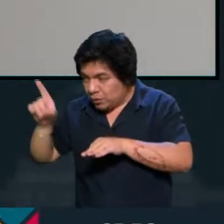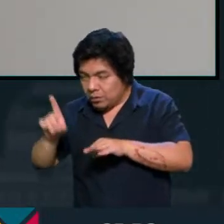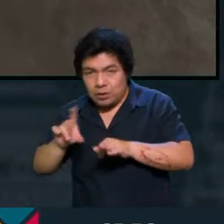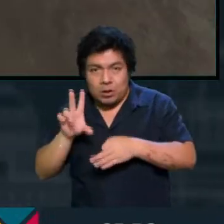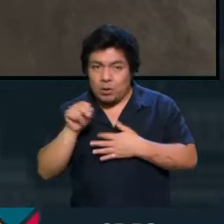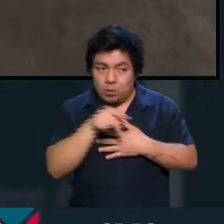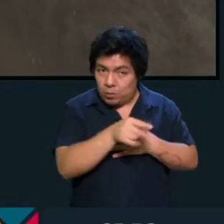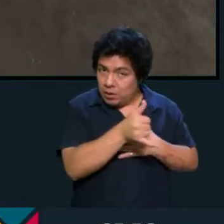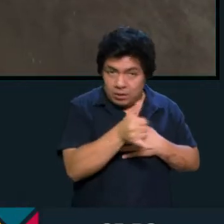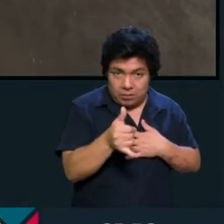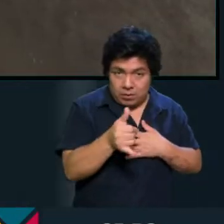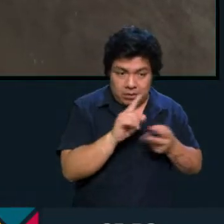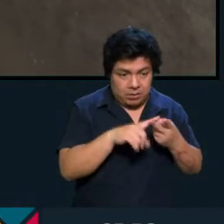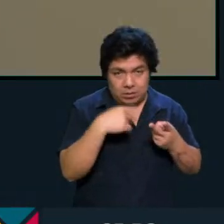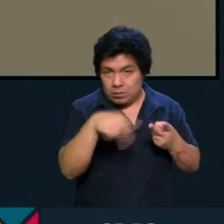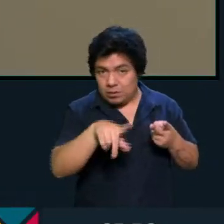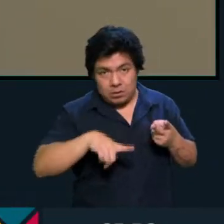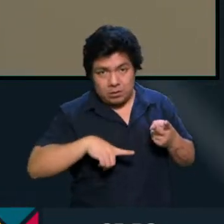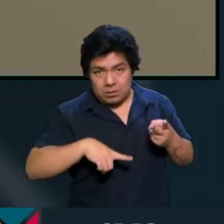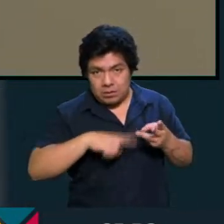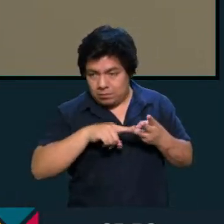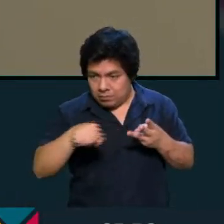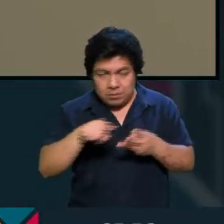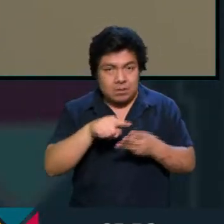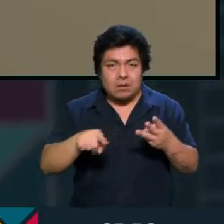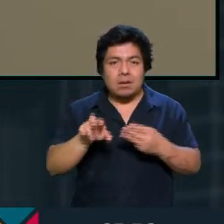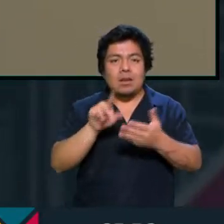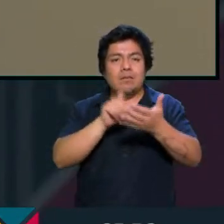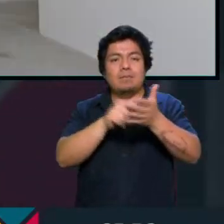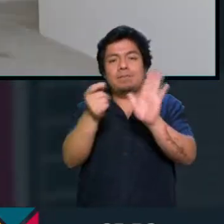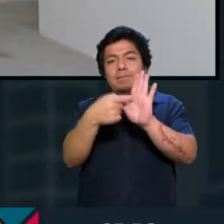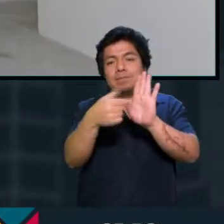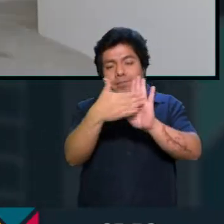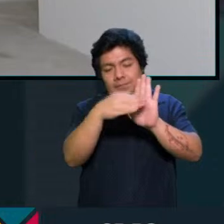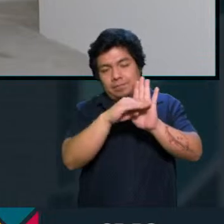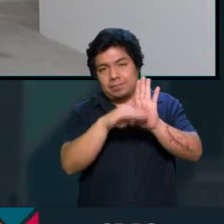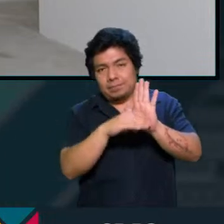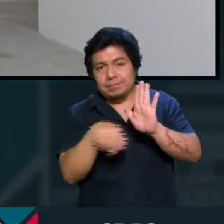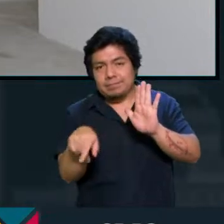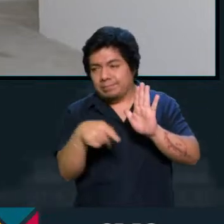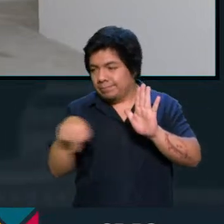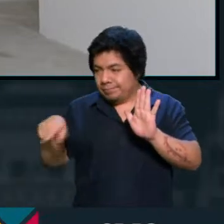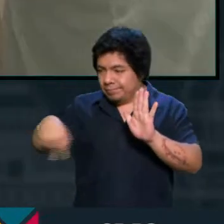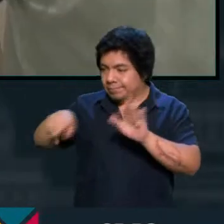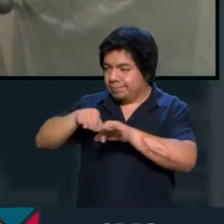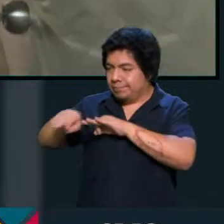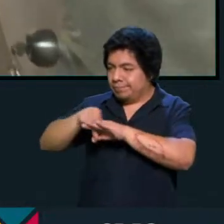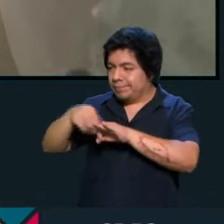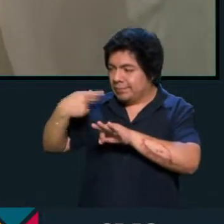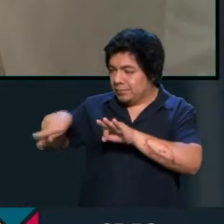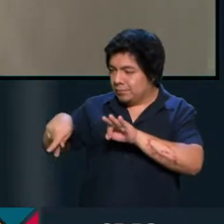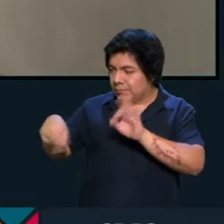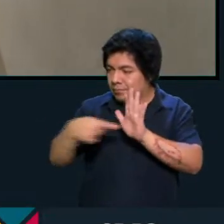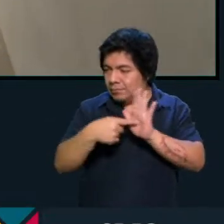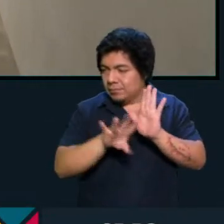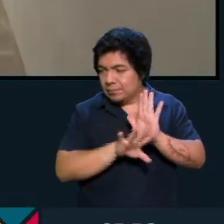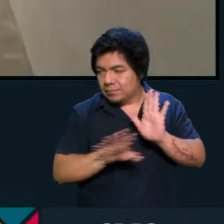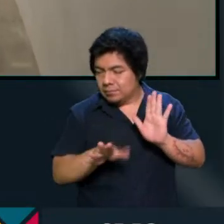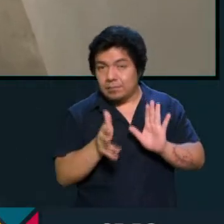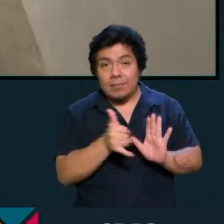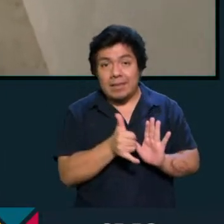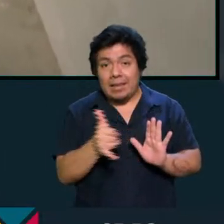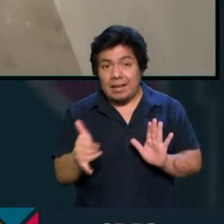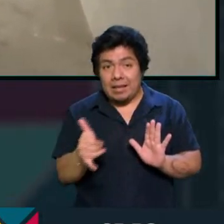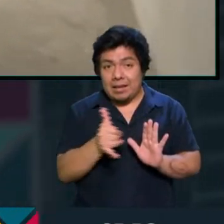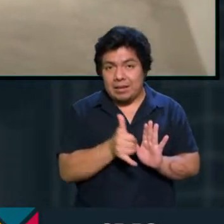del Infonavit, no es dinero del gobierno, y así se reconoce en la reforma que este dinero es patrimonio de los trabajadores. Lo que va a hacer el Infonavit en